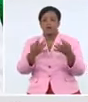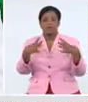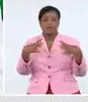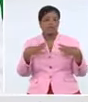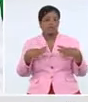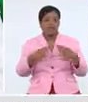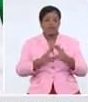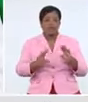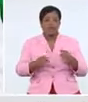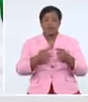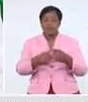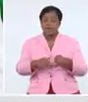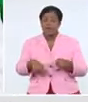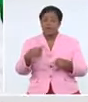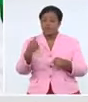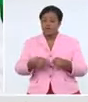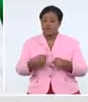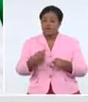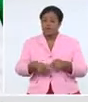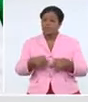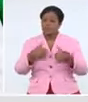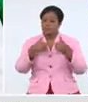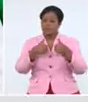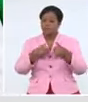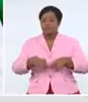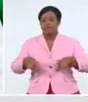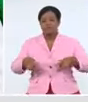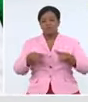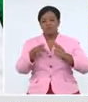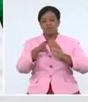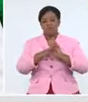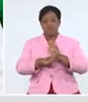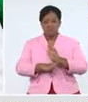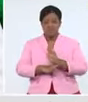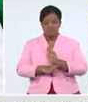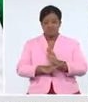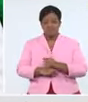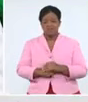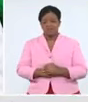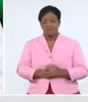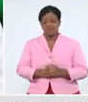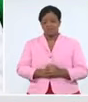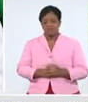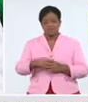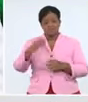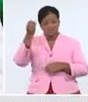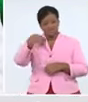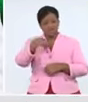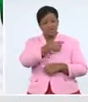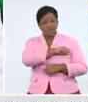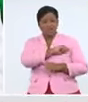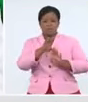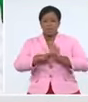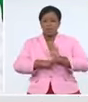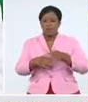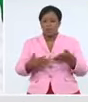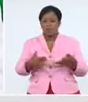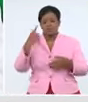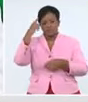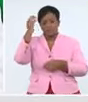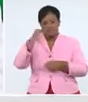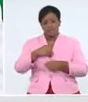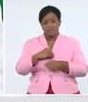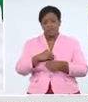tenemos que hacerlo cumpliendo estrictamente las medidas higiénico-sanitarias que se han estado indicando por las autoridades. Estamos a